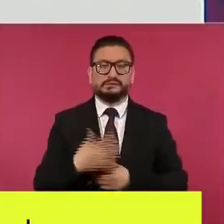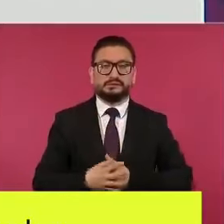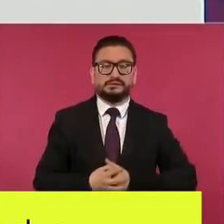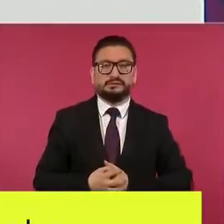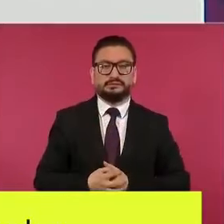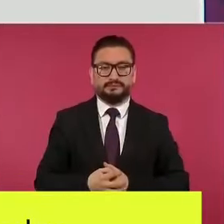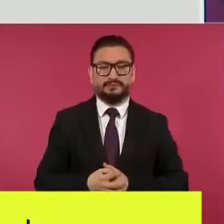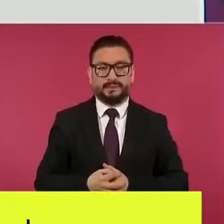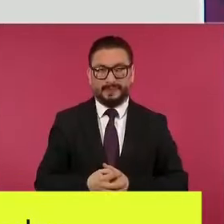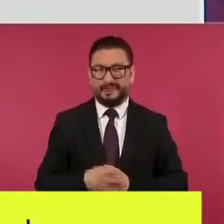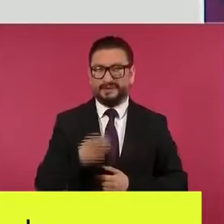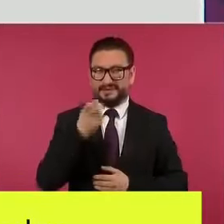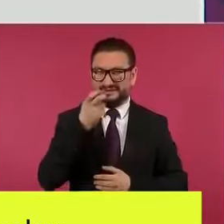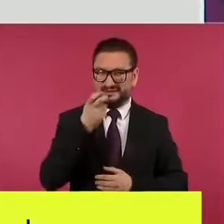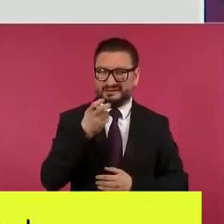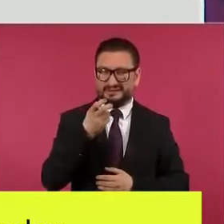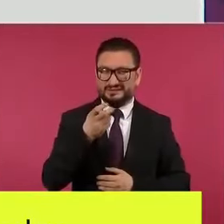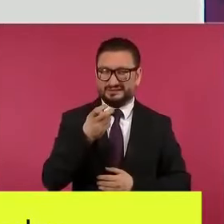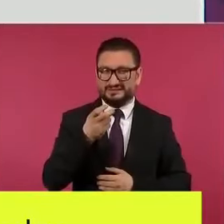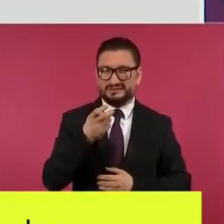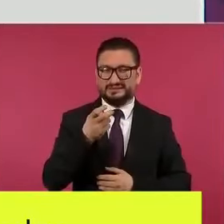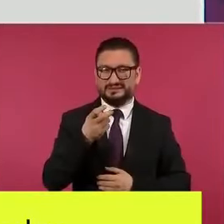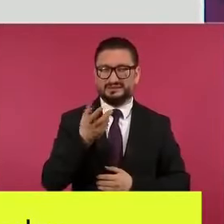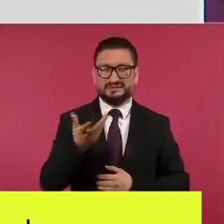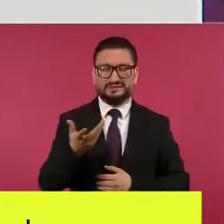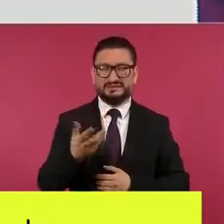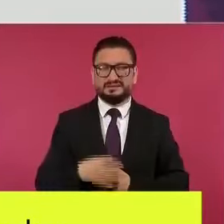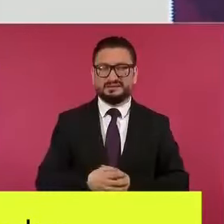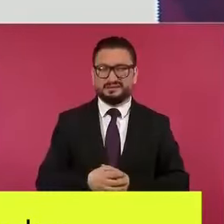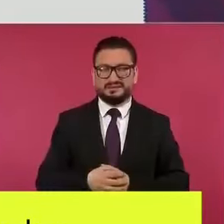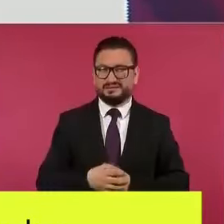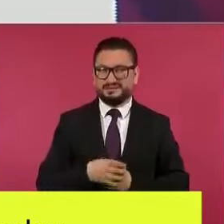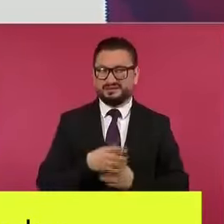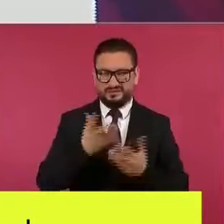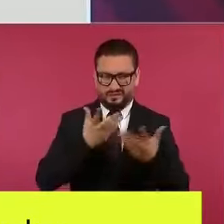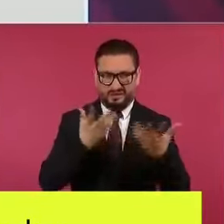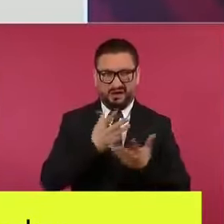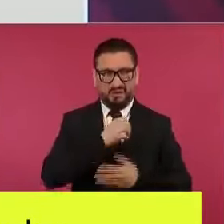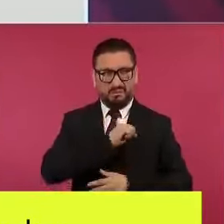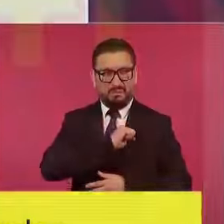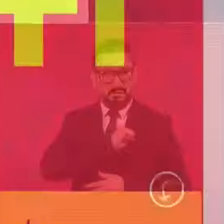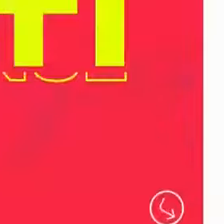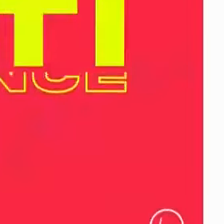O sea, es una acción muy perversa.